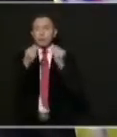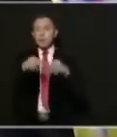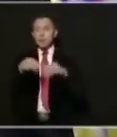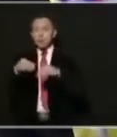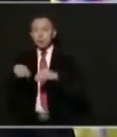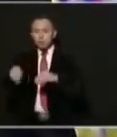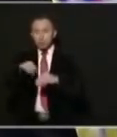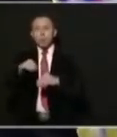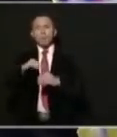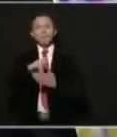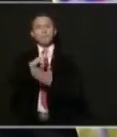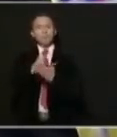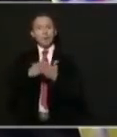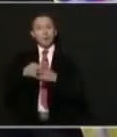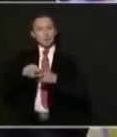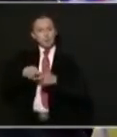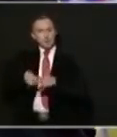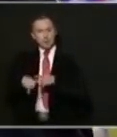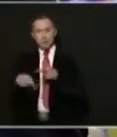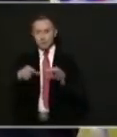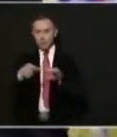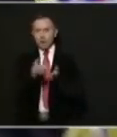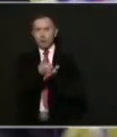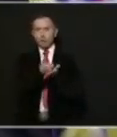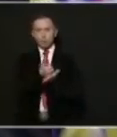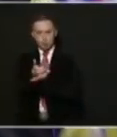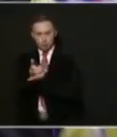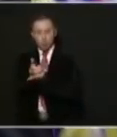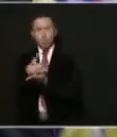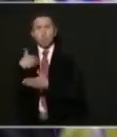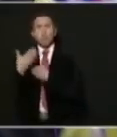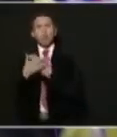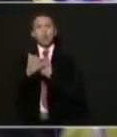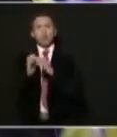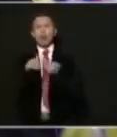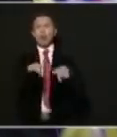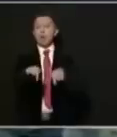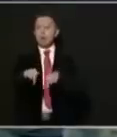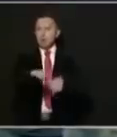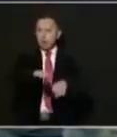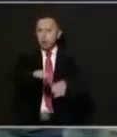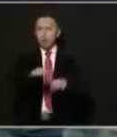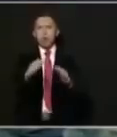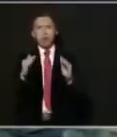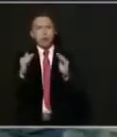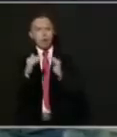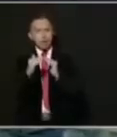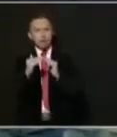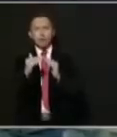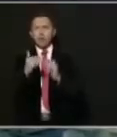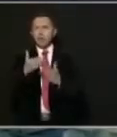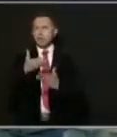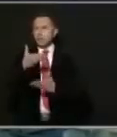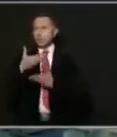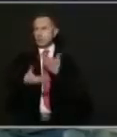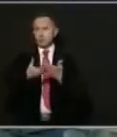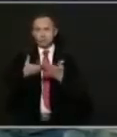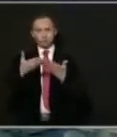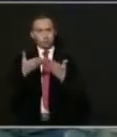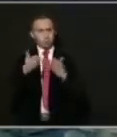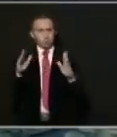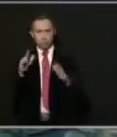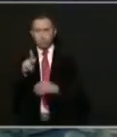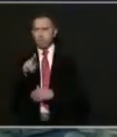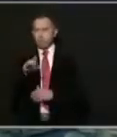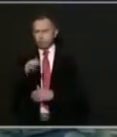tendrán trabajo, vivienda y servicios públicos. Esto incluye un